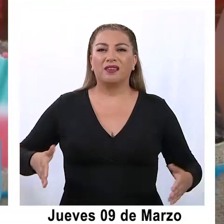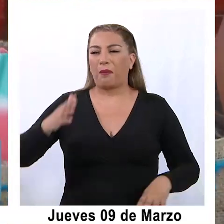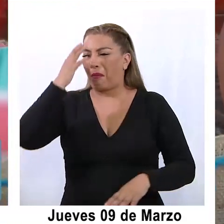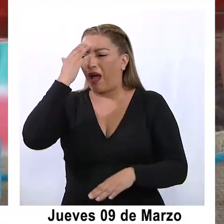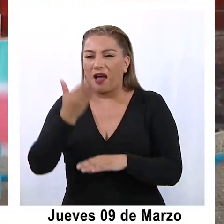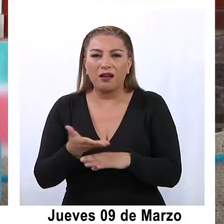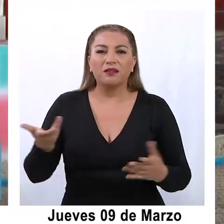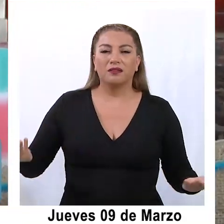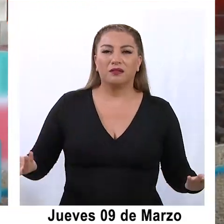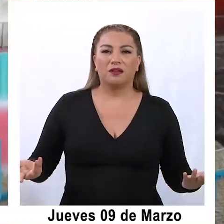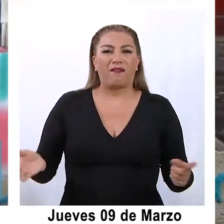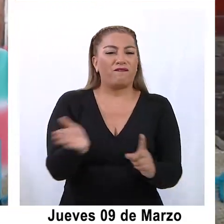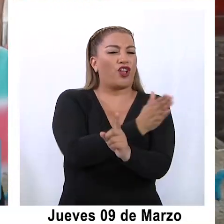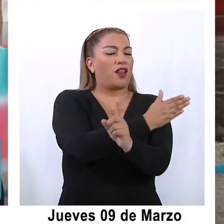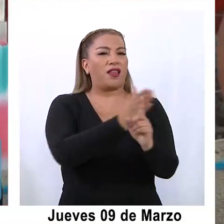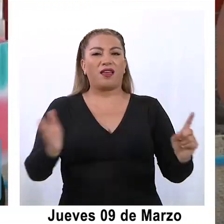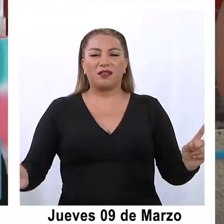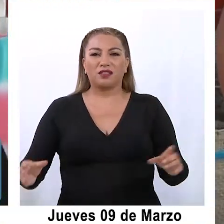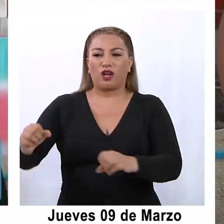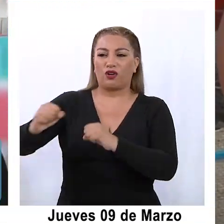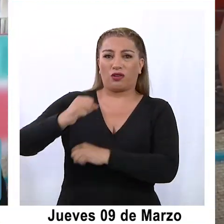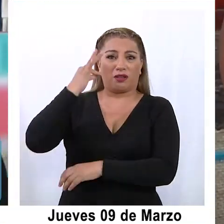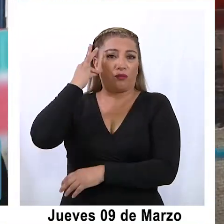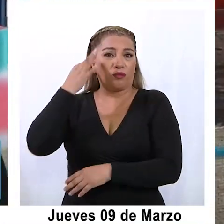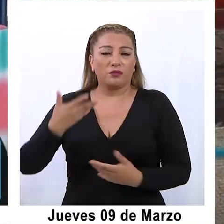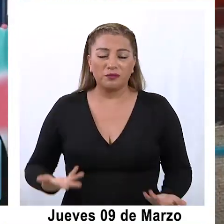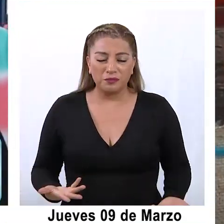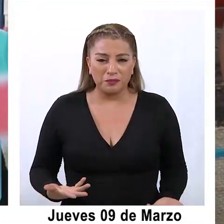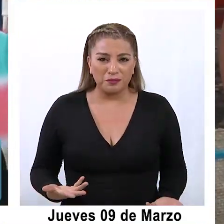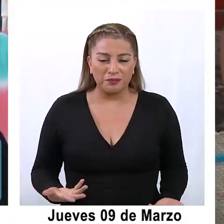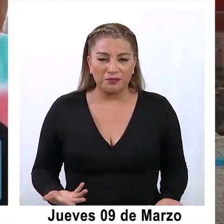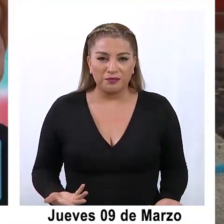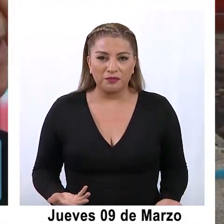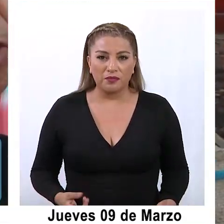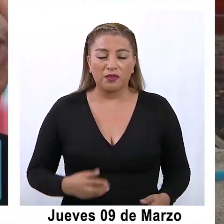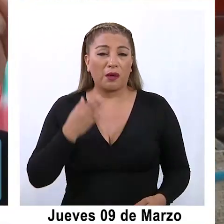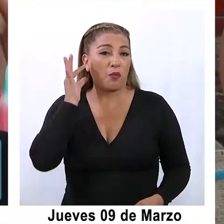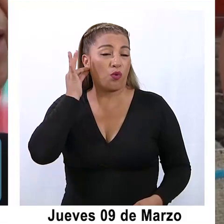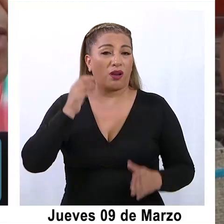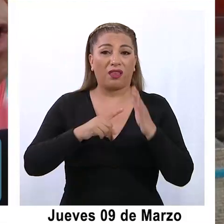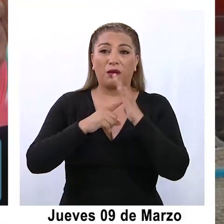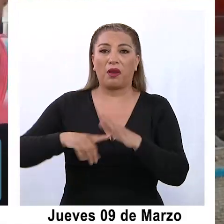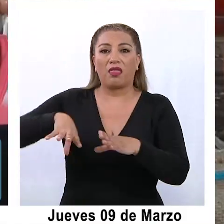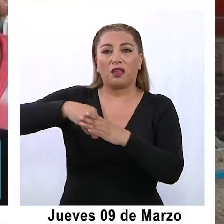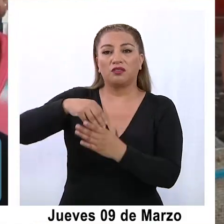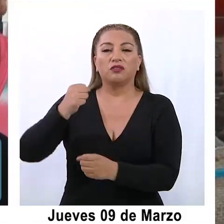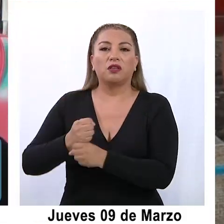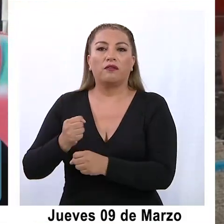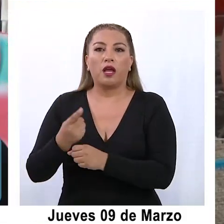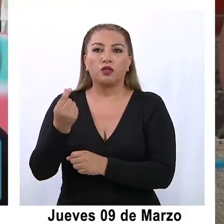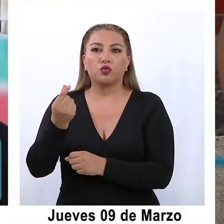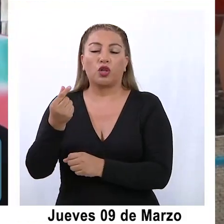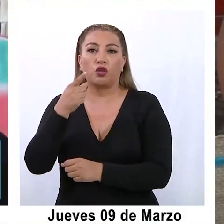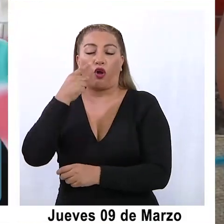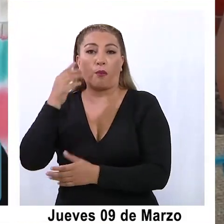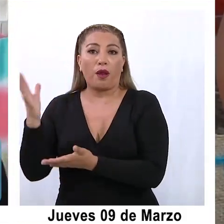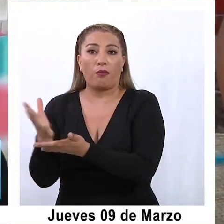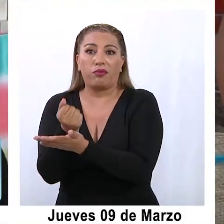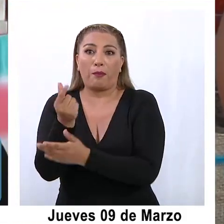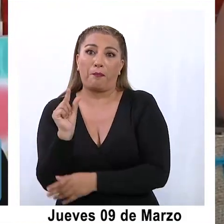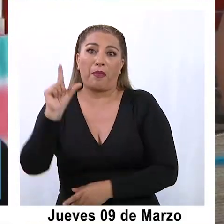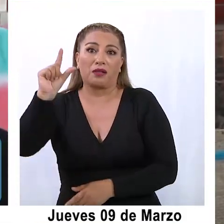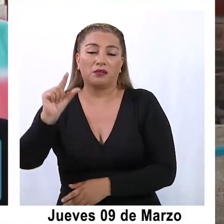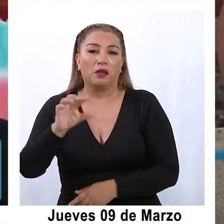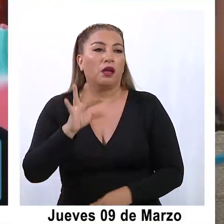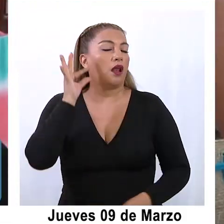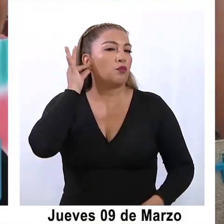maldad, de la violencia contra la mujer, de que es discriminada en los trabajos, los hombres ganan mucho más que las mujeres